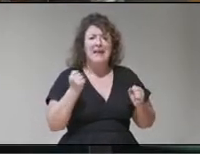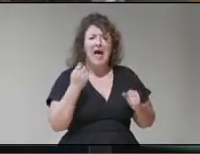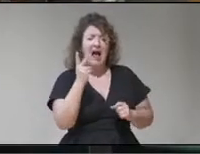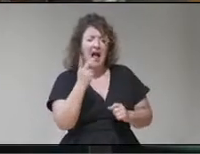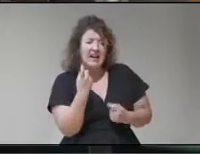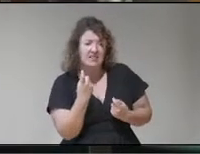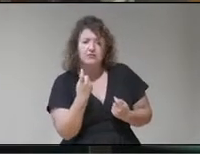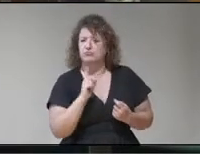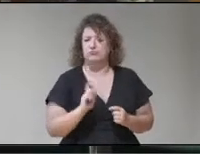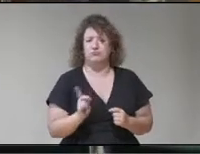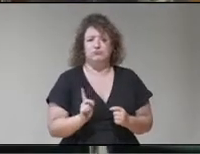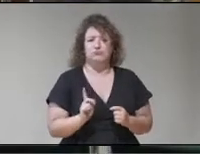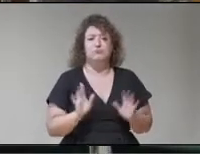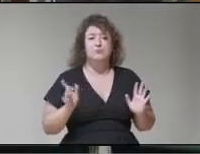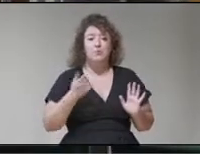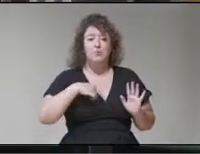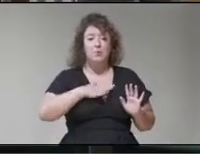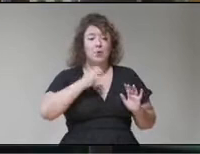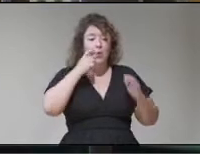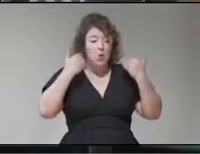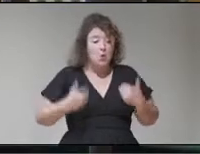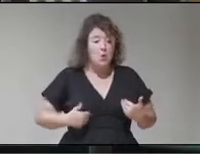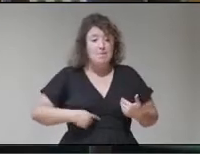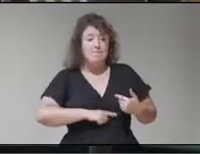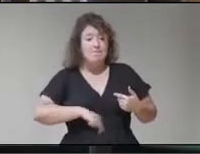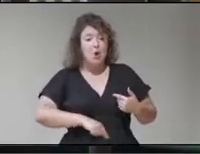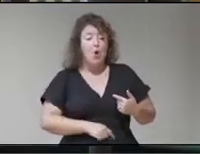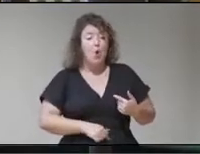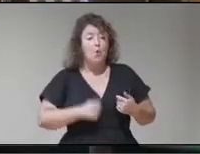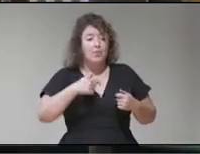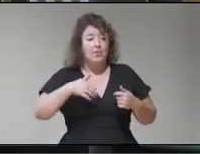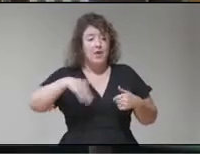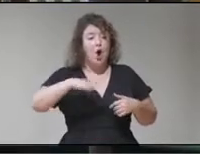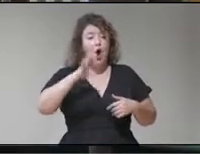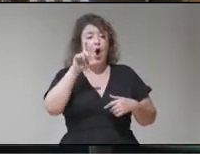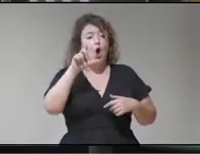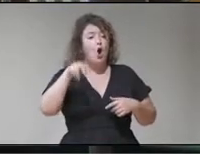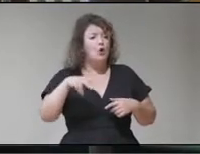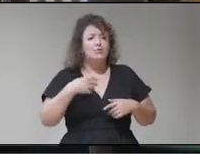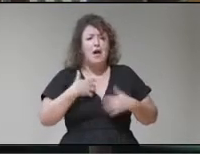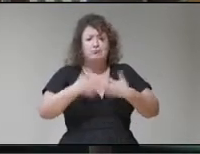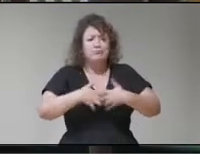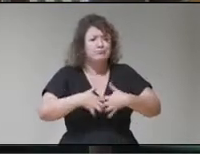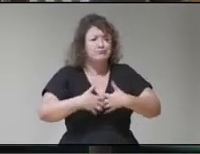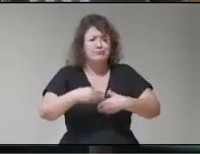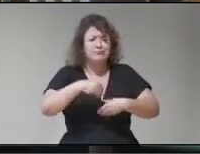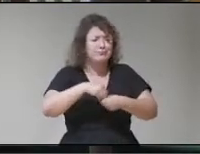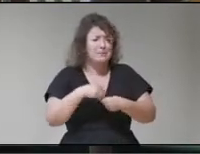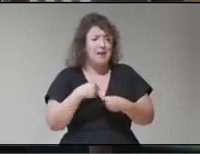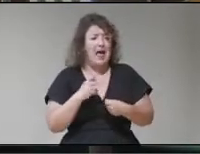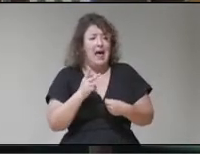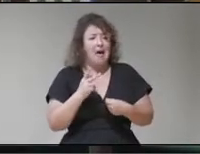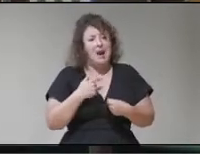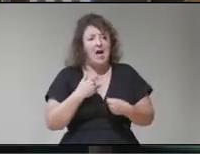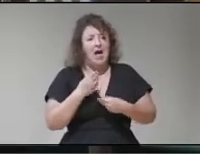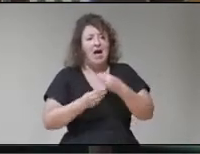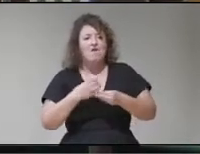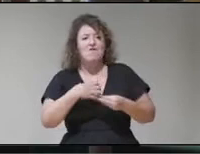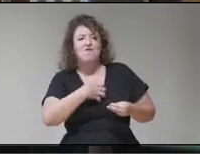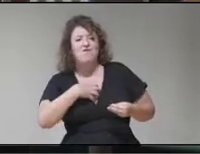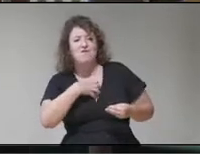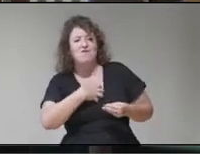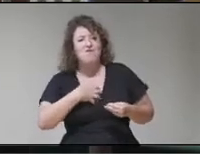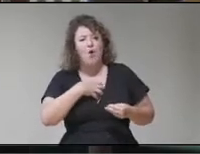porque resulta que la microbiota de nuestro colon produce toda la vitamina K que necesitamos para llevar a cabo nuestras funciones